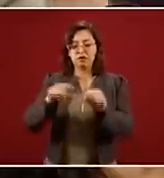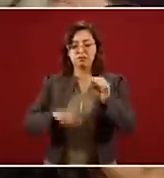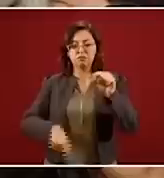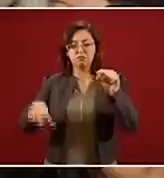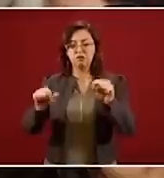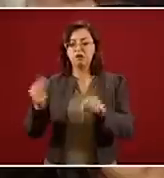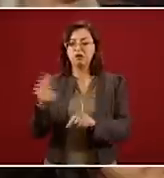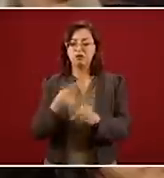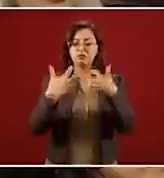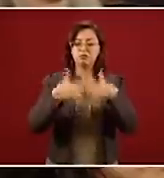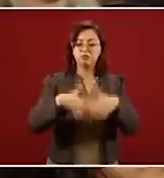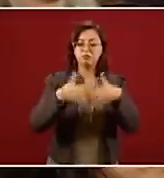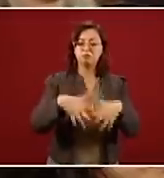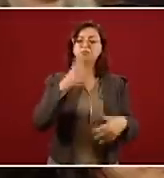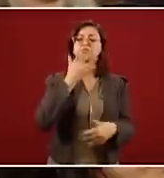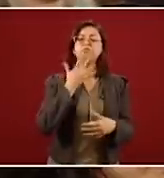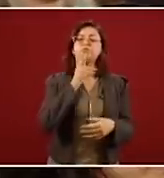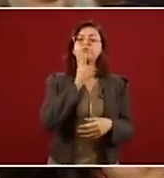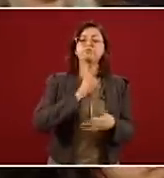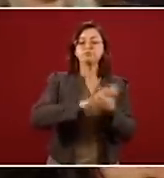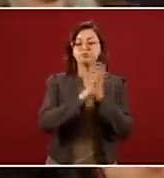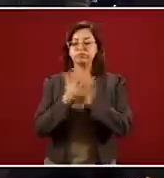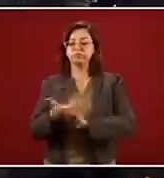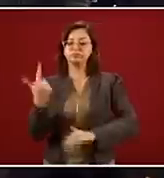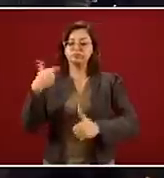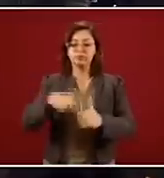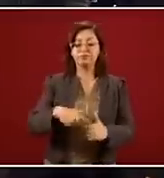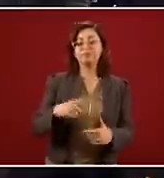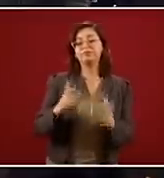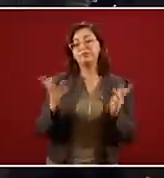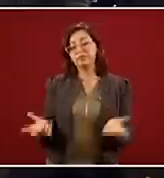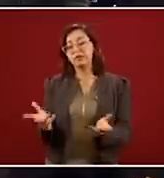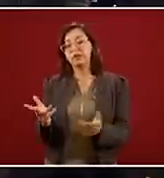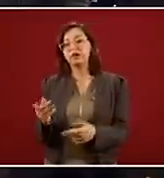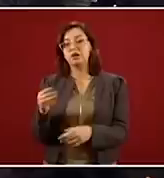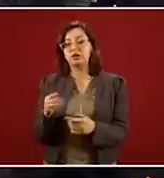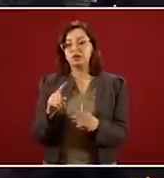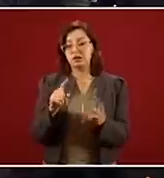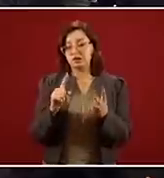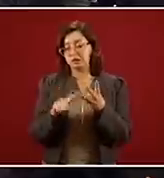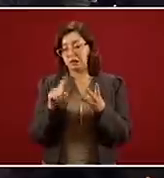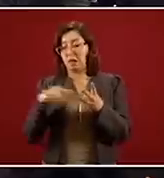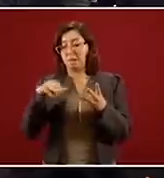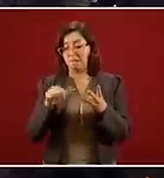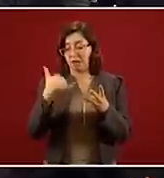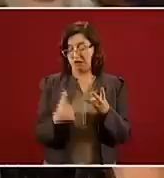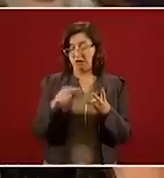las refinerías que están actualmente. Y quisiera saber si la refinería de Dos Bocas va a